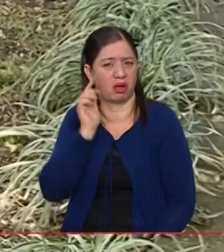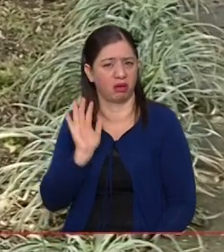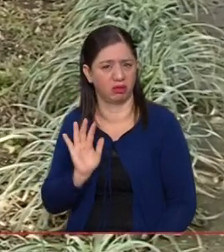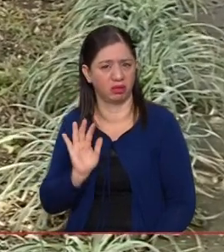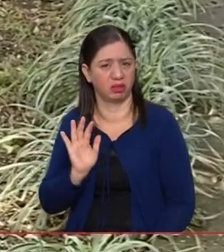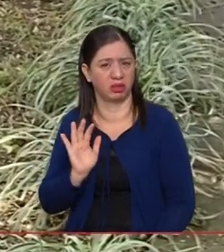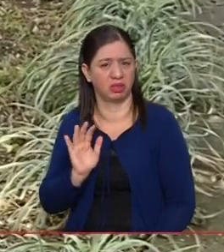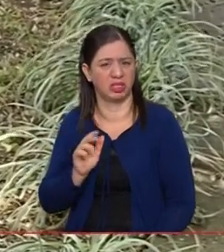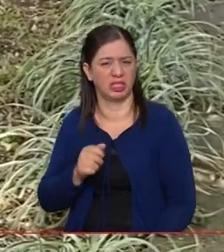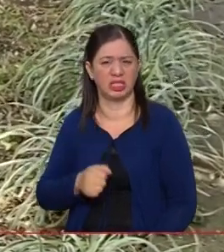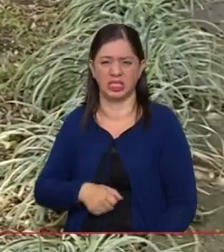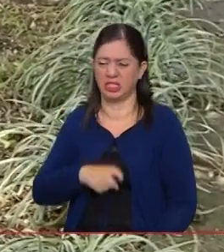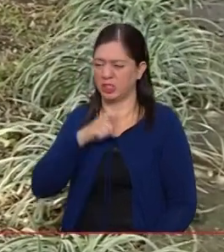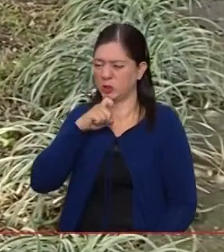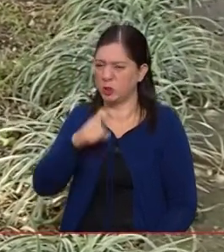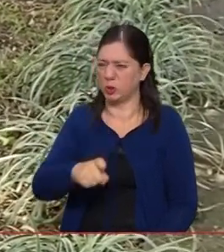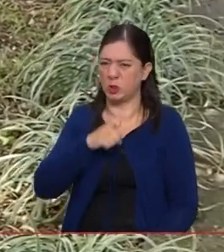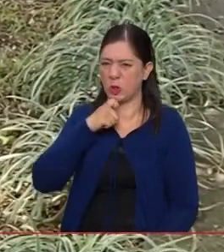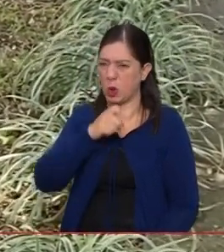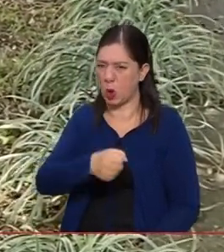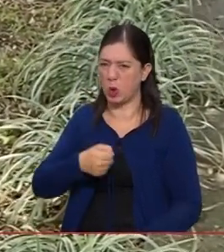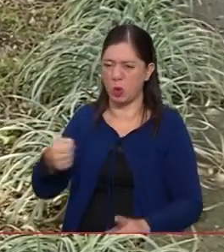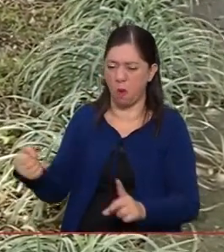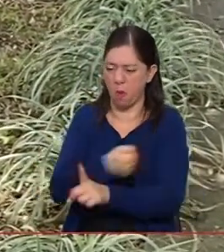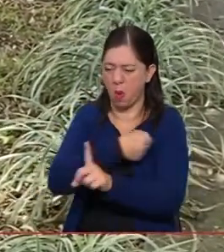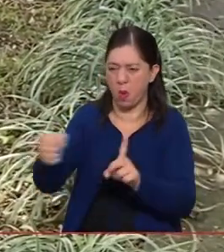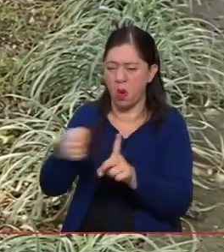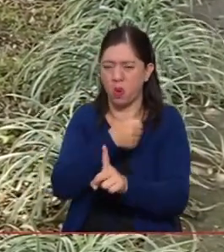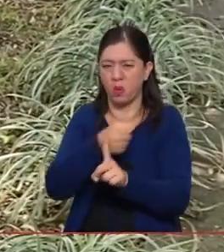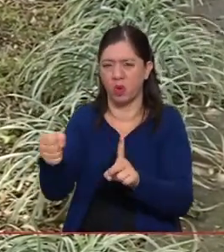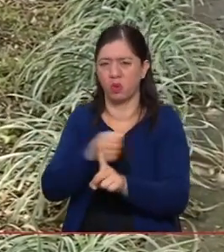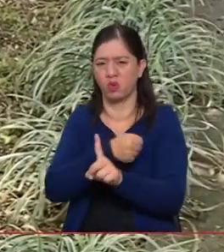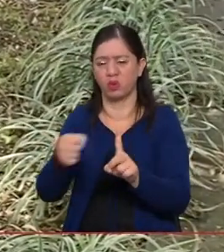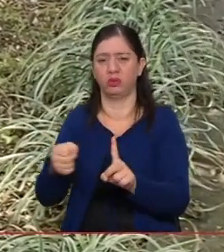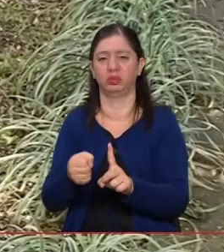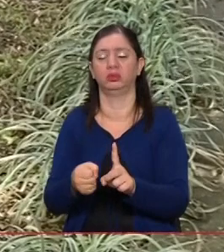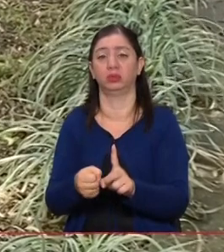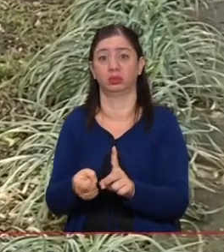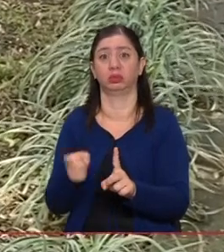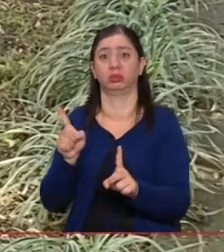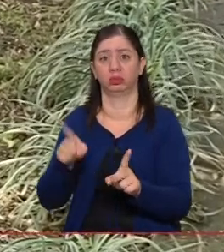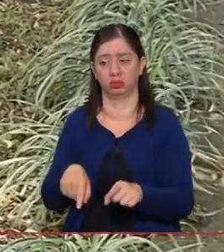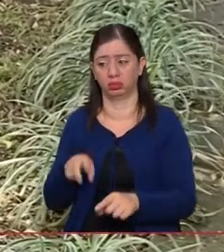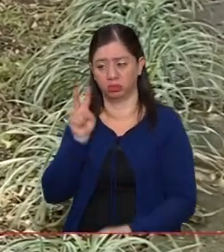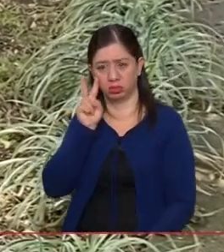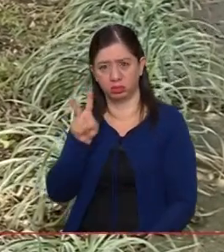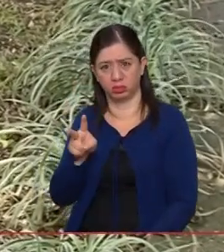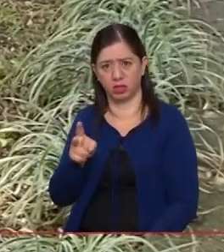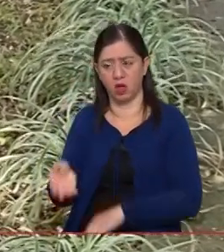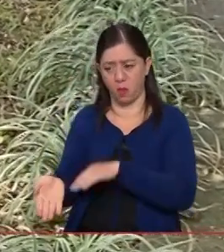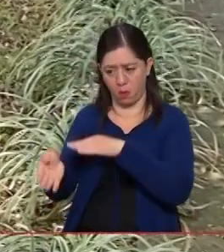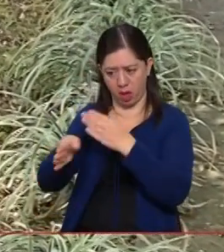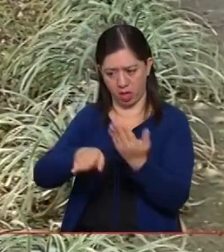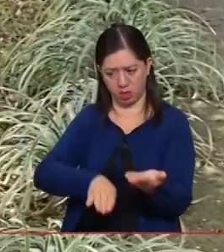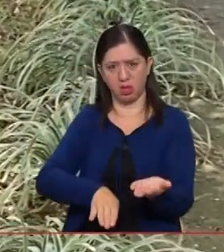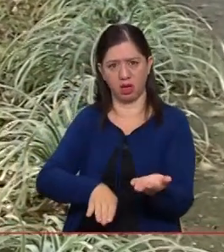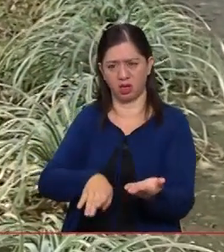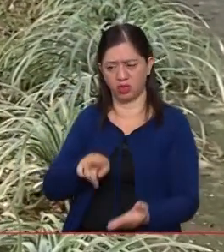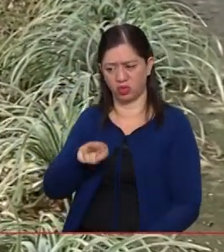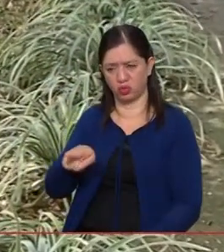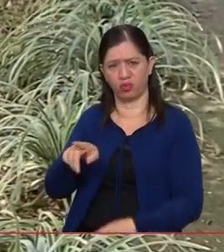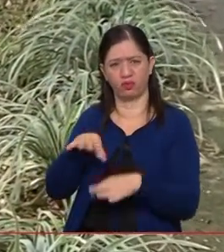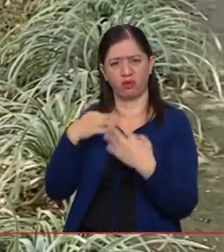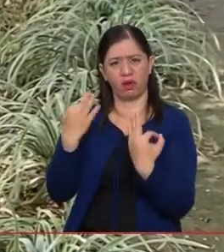y se ensañan, ¿no?, con él. Y veo que también no solamente se desgraciaron su vida, sino que cómo estará su